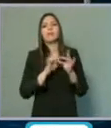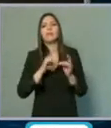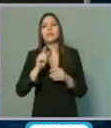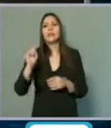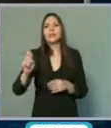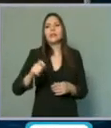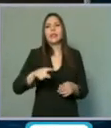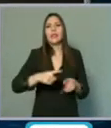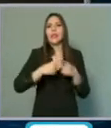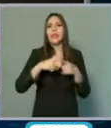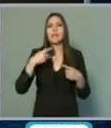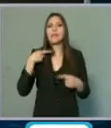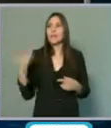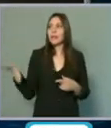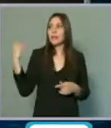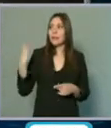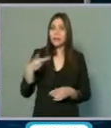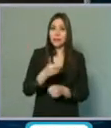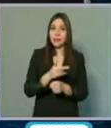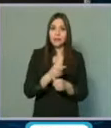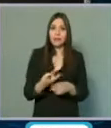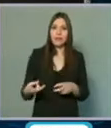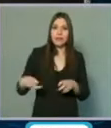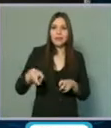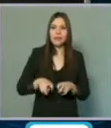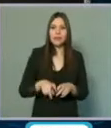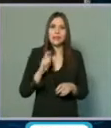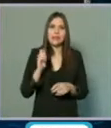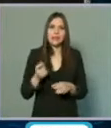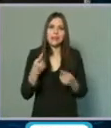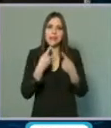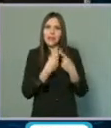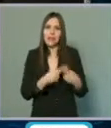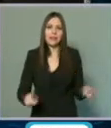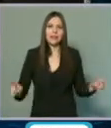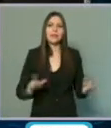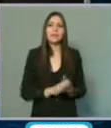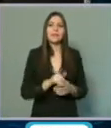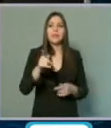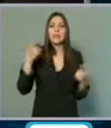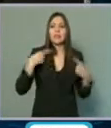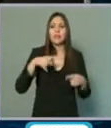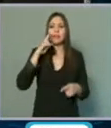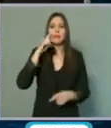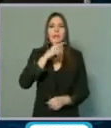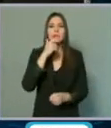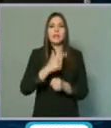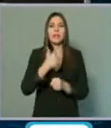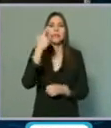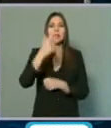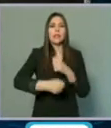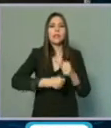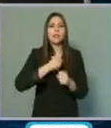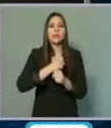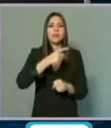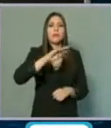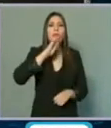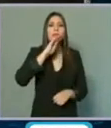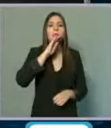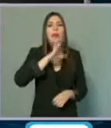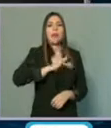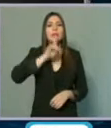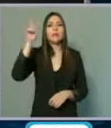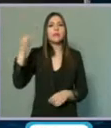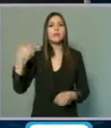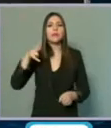Sí. rompe la cuarta pared y se rompe muy bien. Este personaje que se da cuenta a los 7 años, se entera que su mamá pues está en el hospital porque